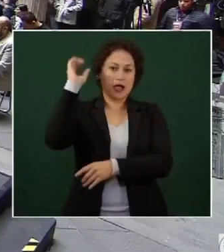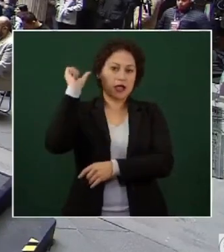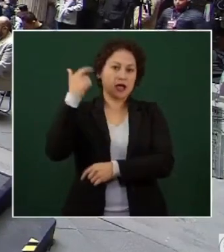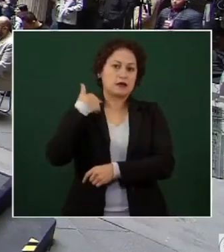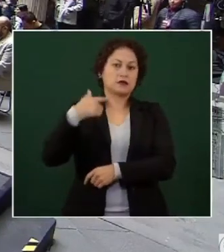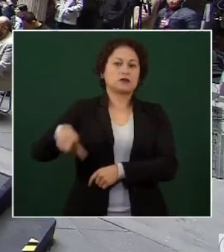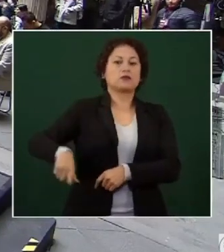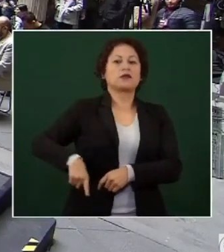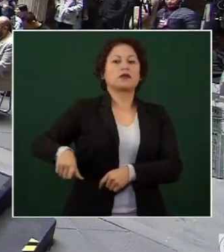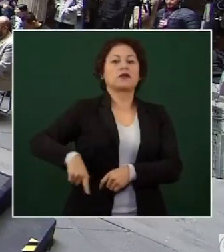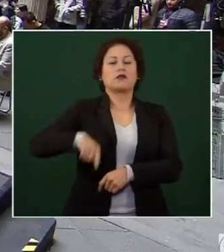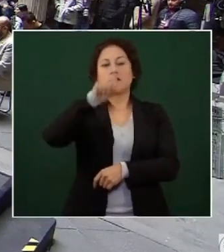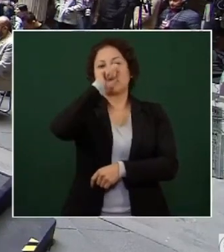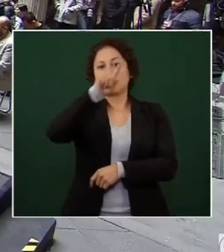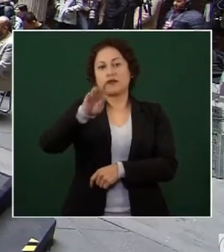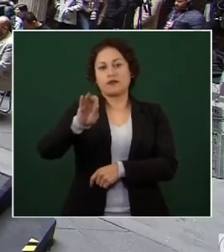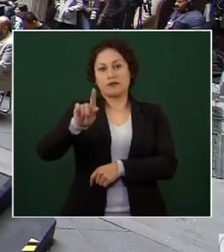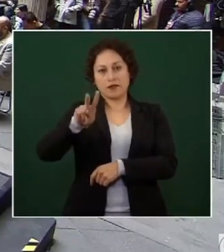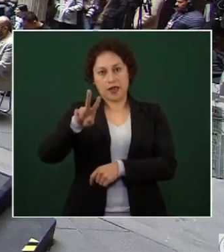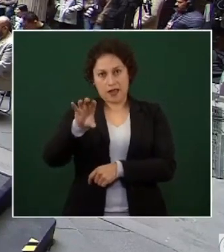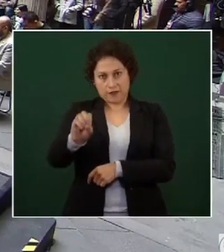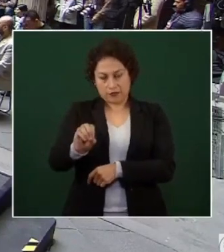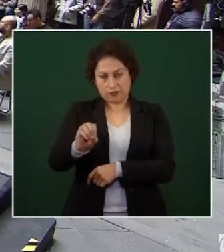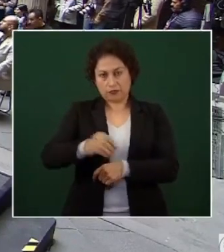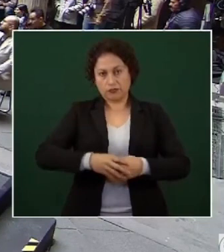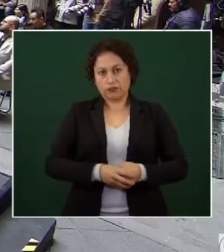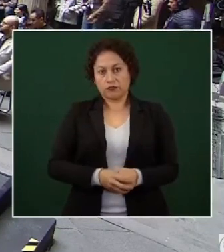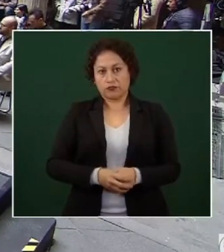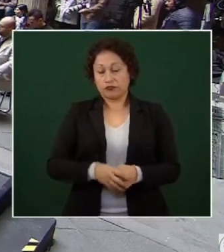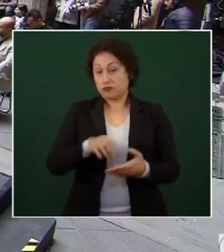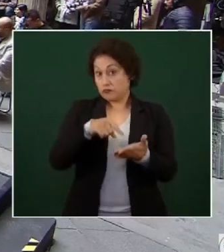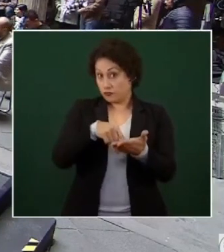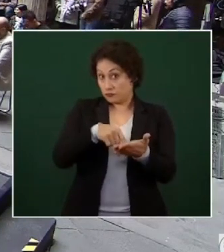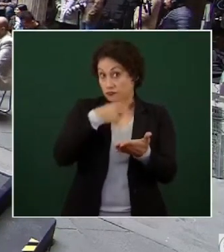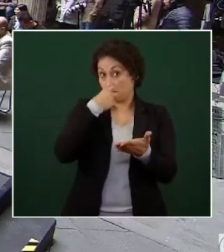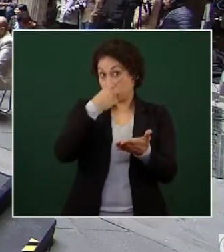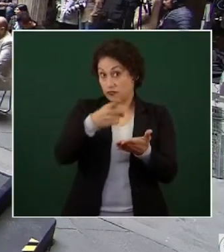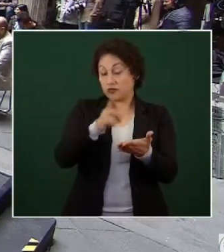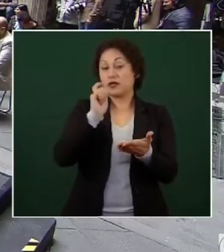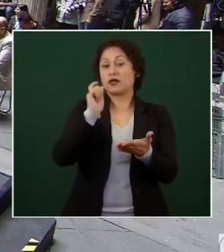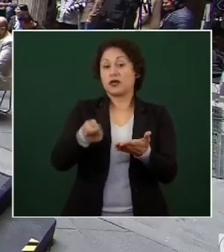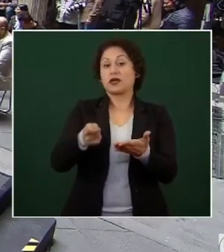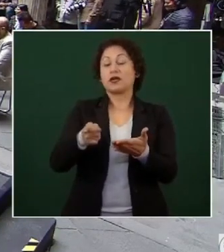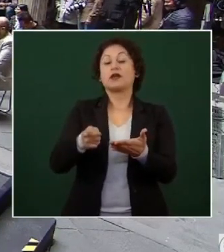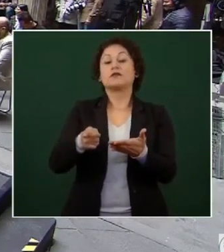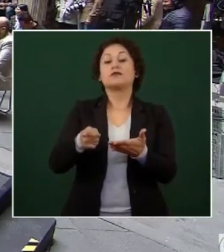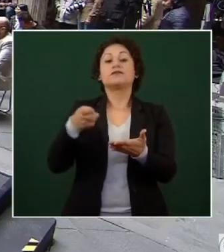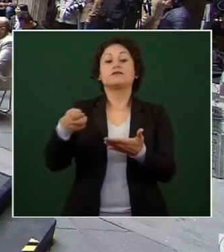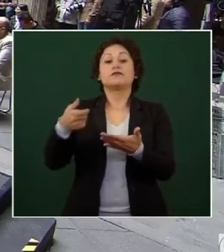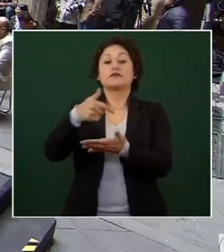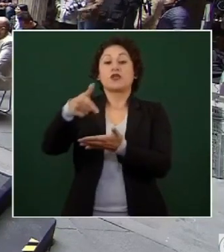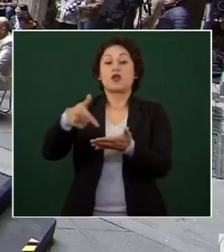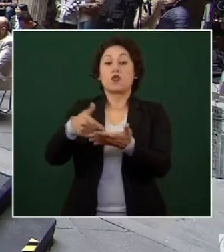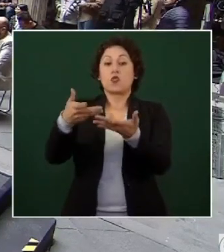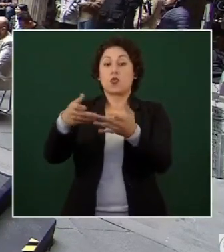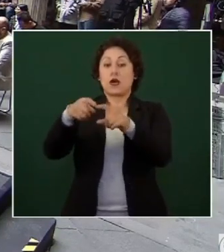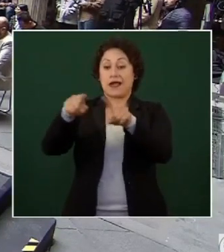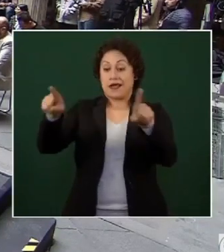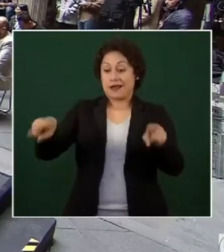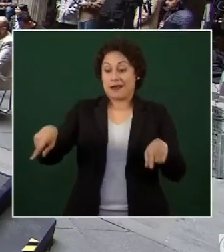de Jalisco, Flavio Romero de Velasco, él adquirió un predio con la finalidad de que fuera